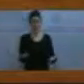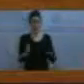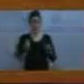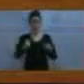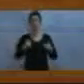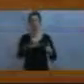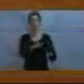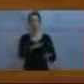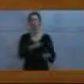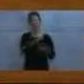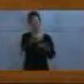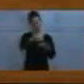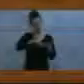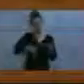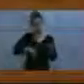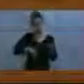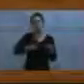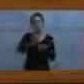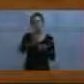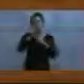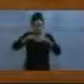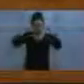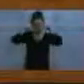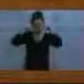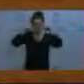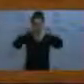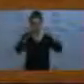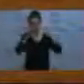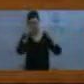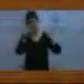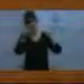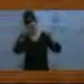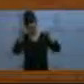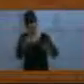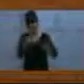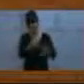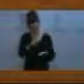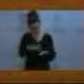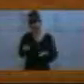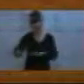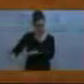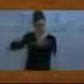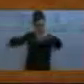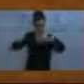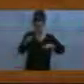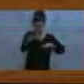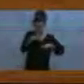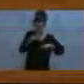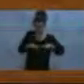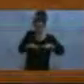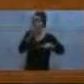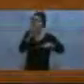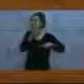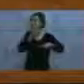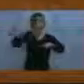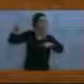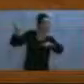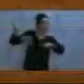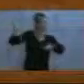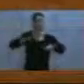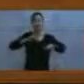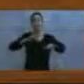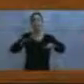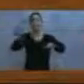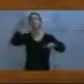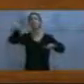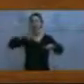propone el Partido Popular. Voy a coger las gafas, porque esto, cuando se dice que no hay compromisos, el consejero